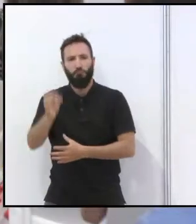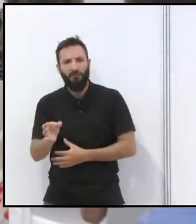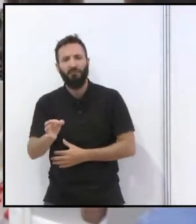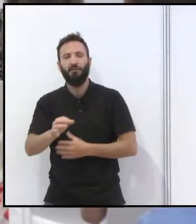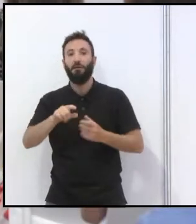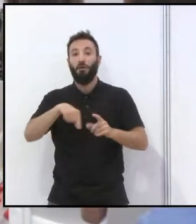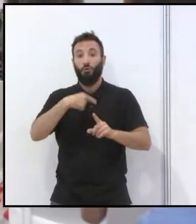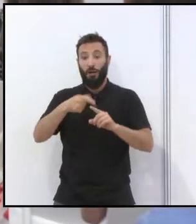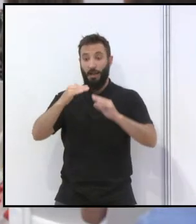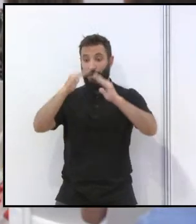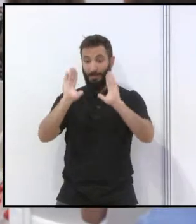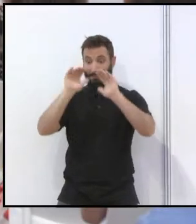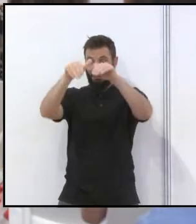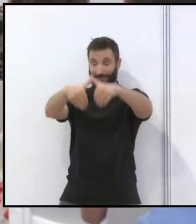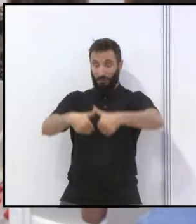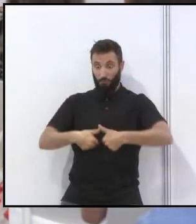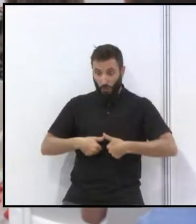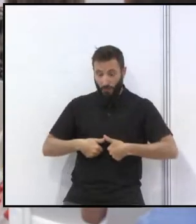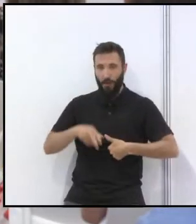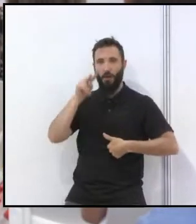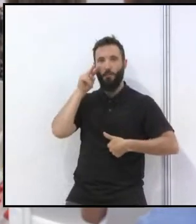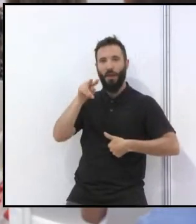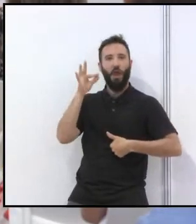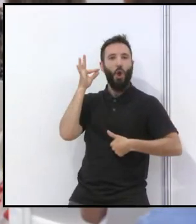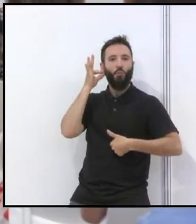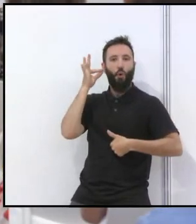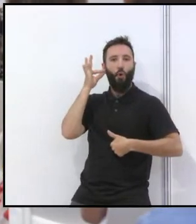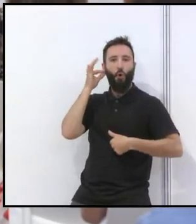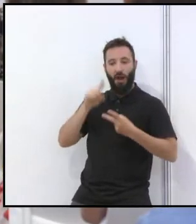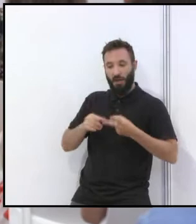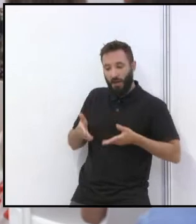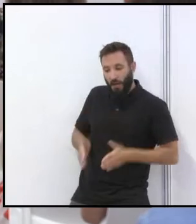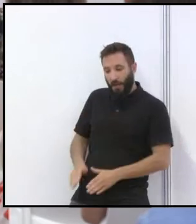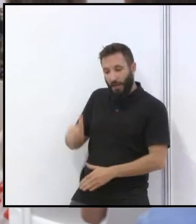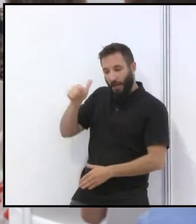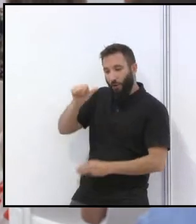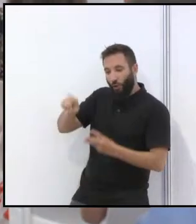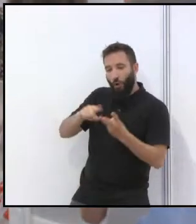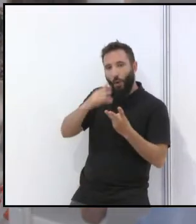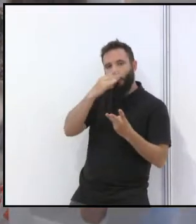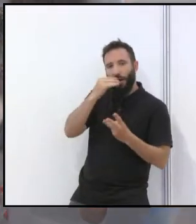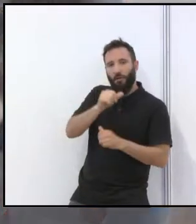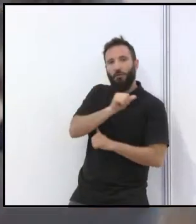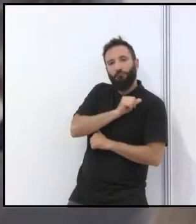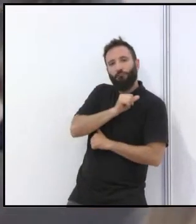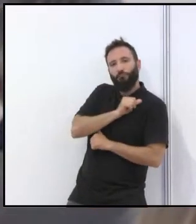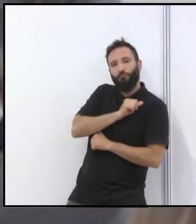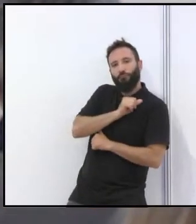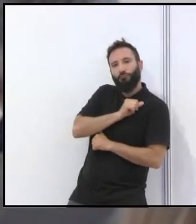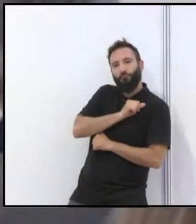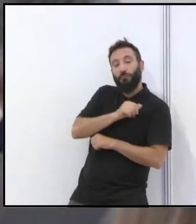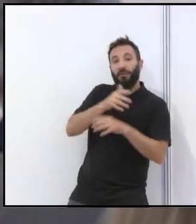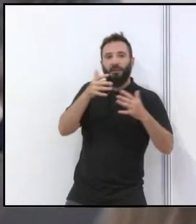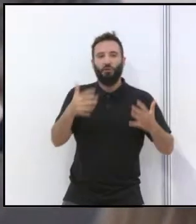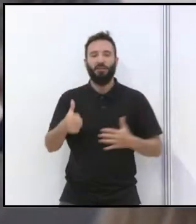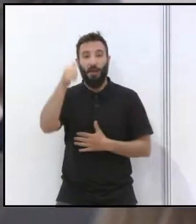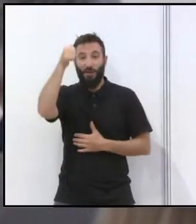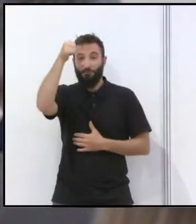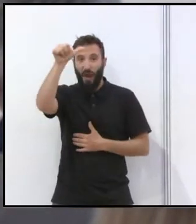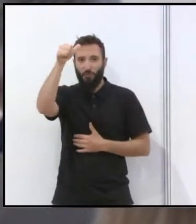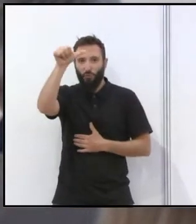vuelve a su casa y están Penélope, su hijo y hasta el perro esperándolo. Entonces, la masculinidad y